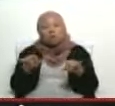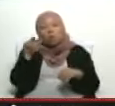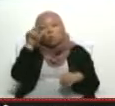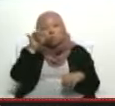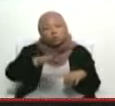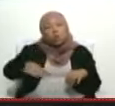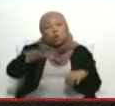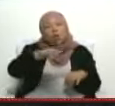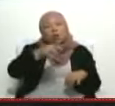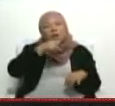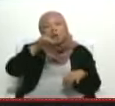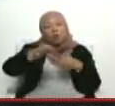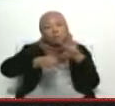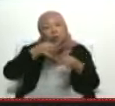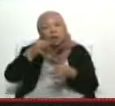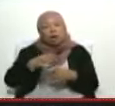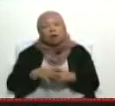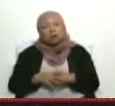pública y notoria